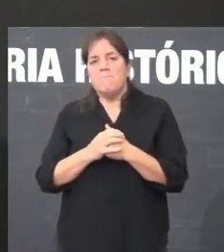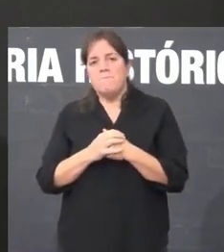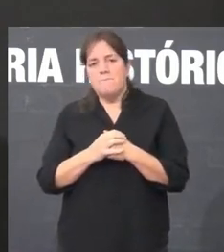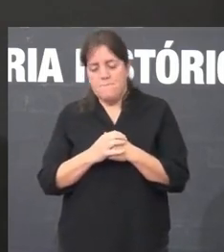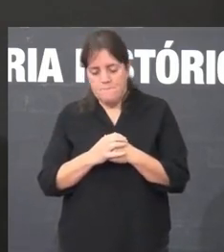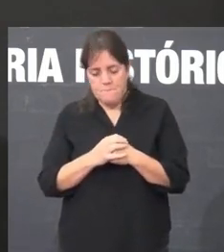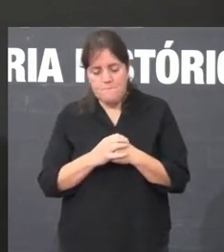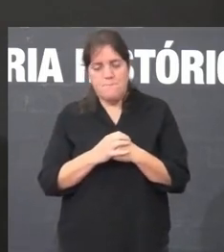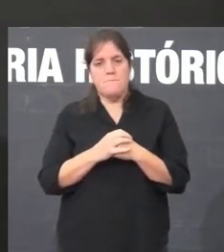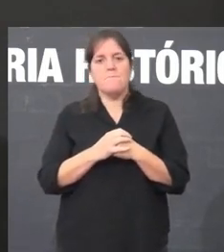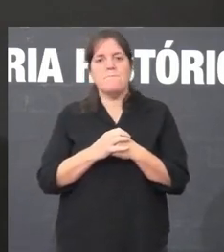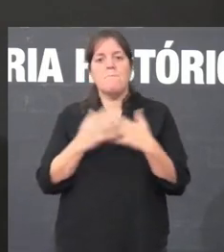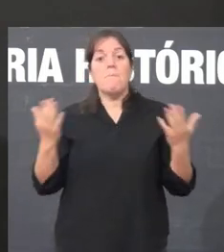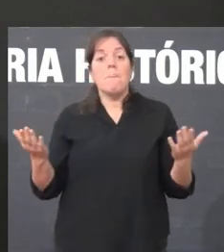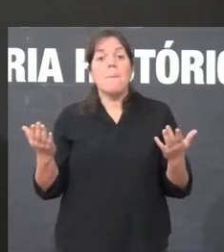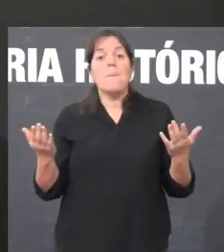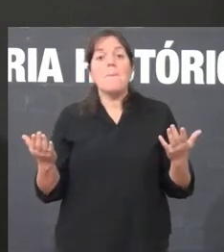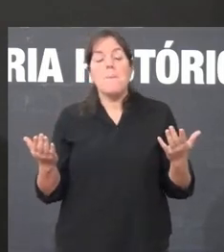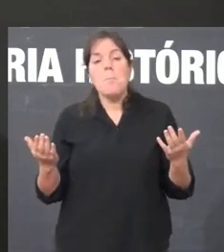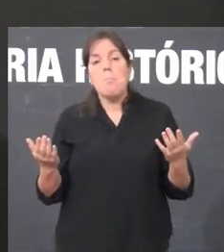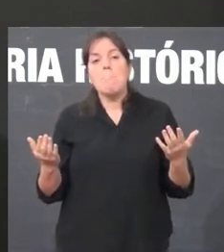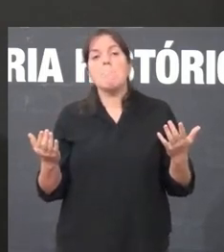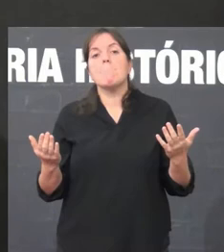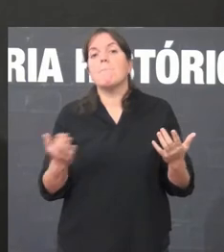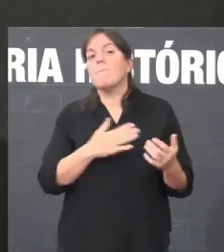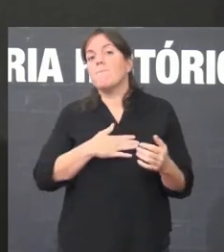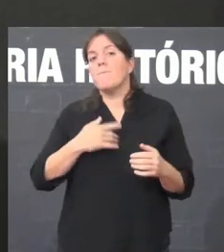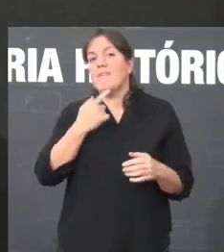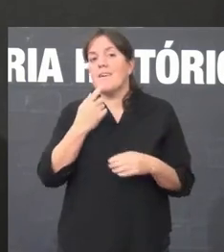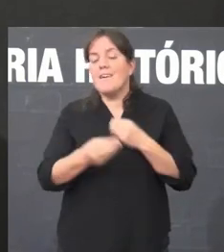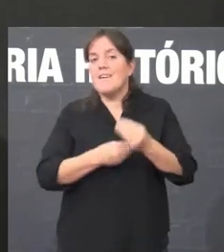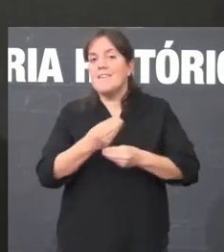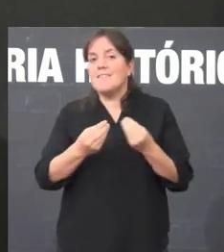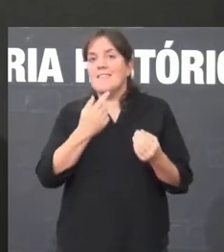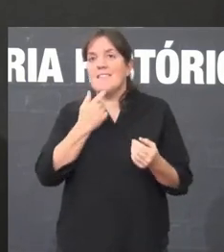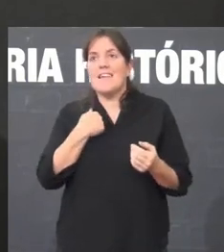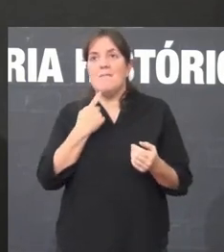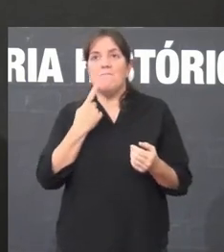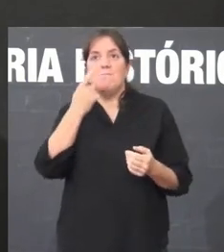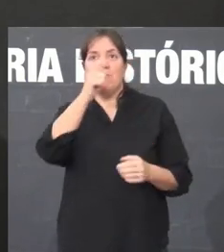¿Qué te encuentras? Pues en quienes ejercen determinadas